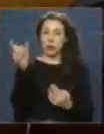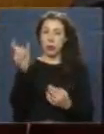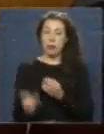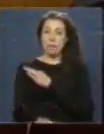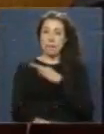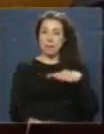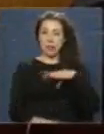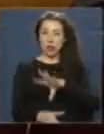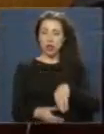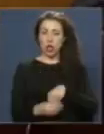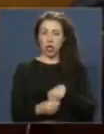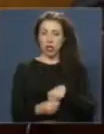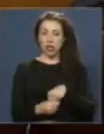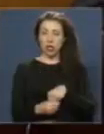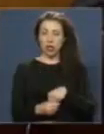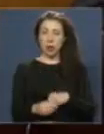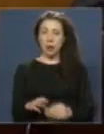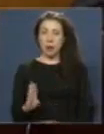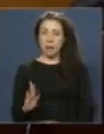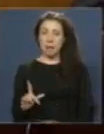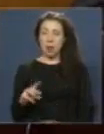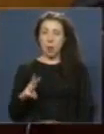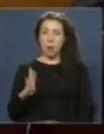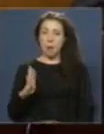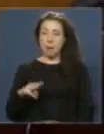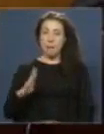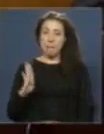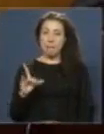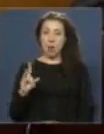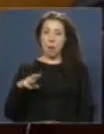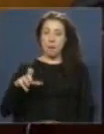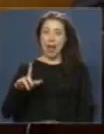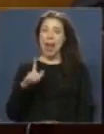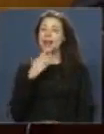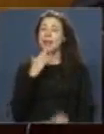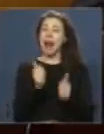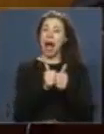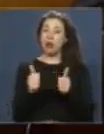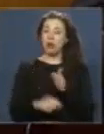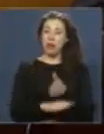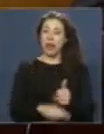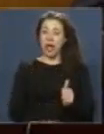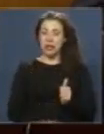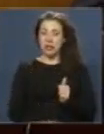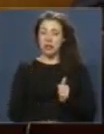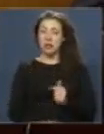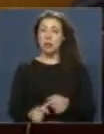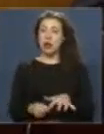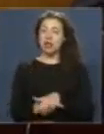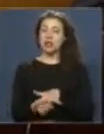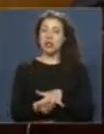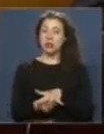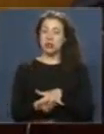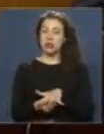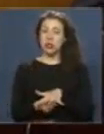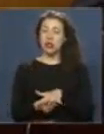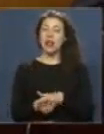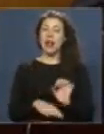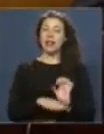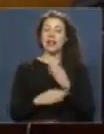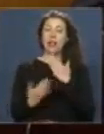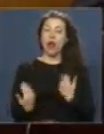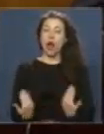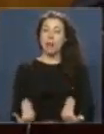ministro del Interior, al ministro Blumel y a las autoridades presentes. En el contexto del estado de